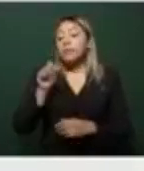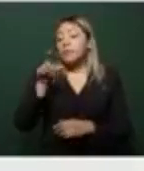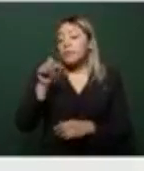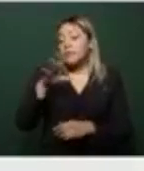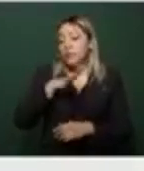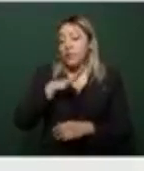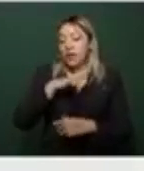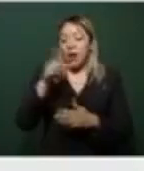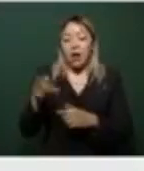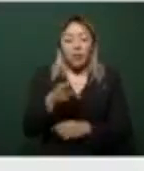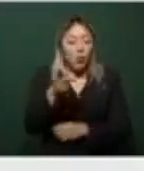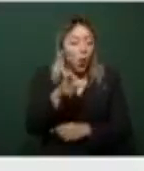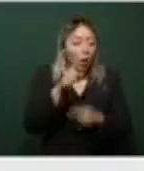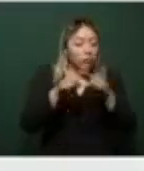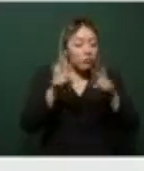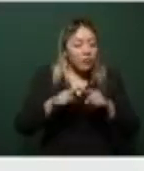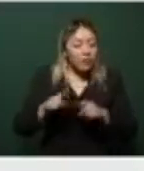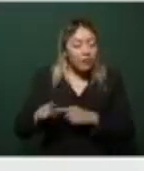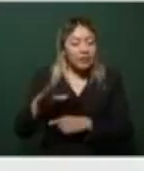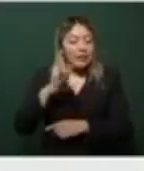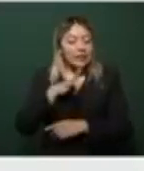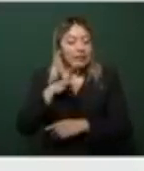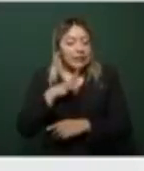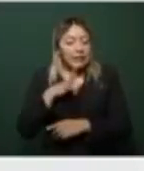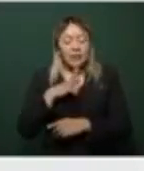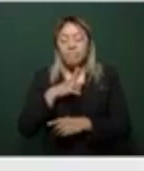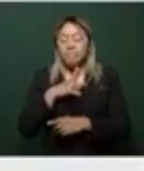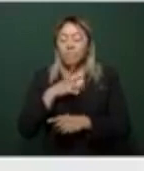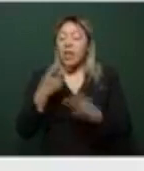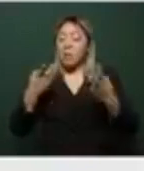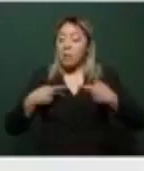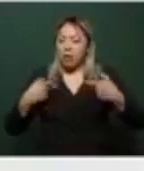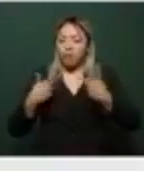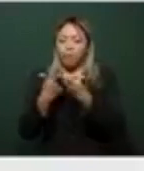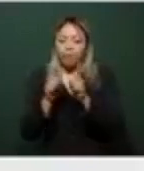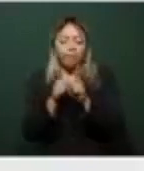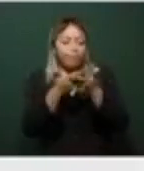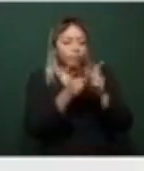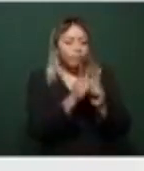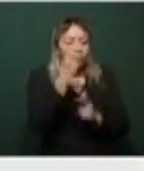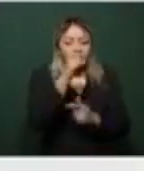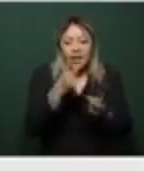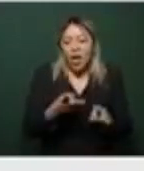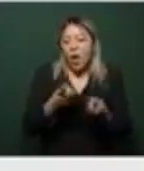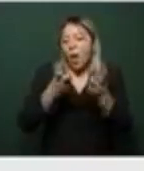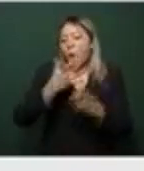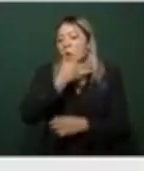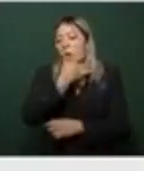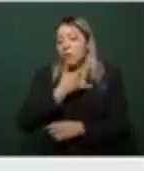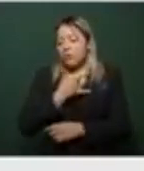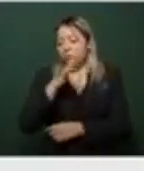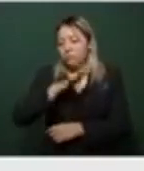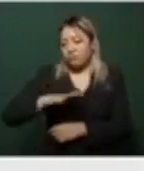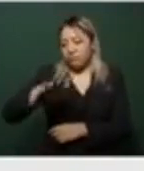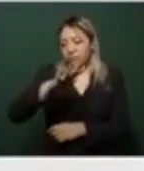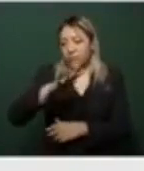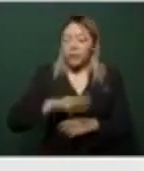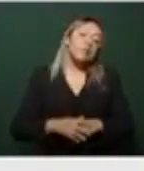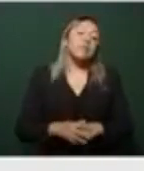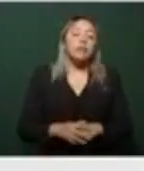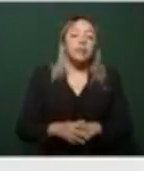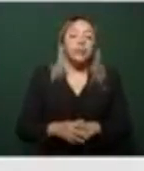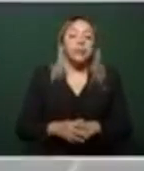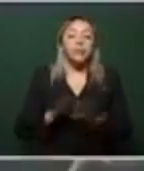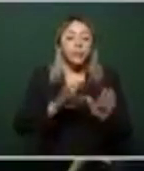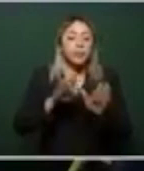en estas poblaciones hay una socialización del delito importante en el ámbito del robo de hidrocarburos.